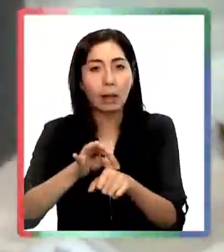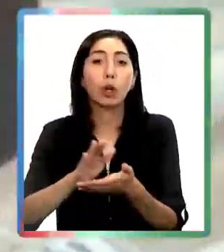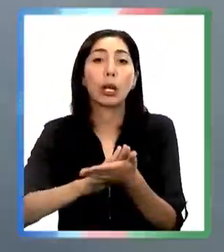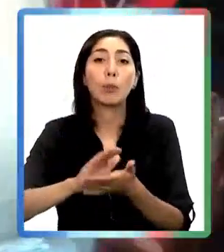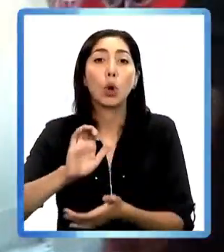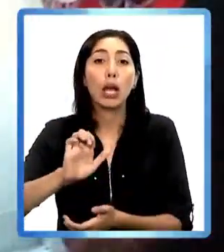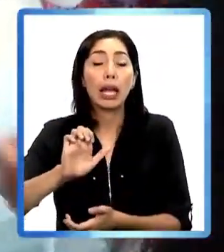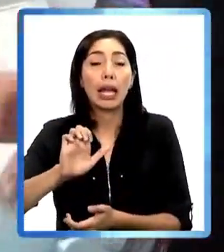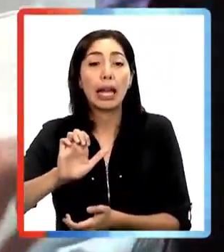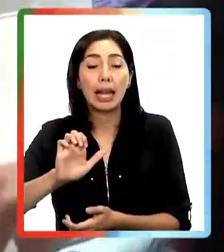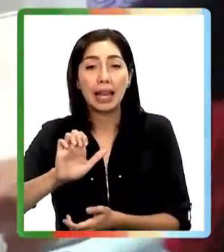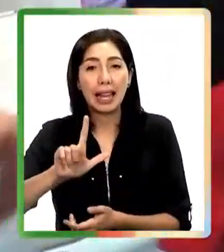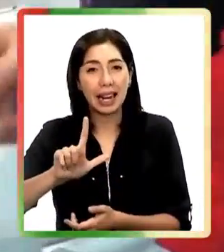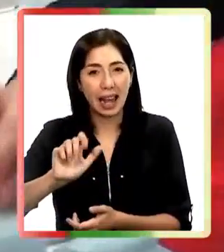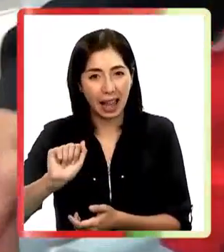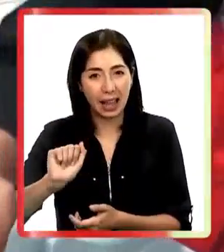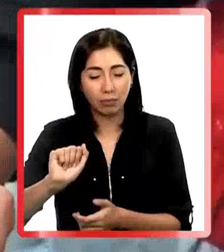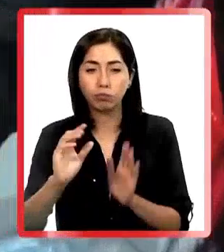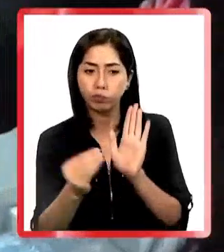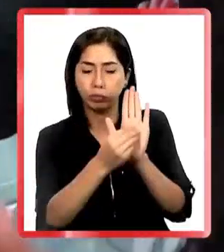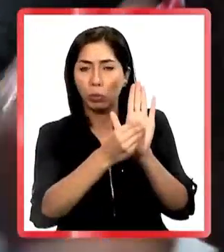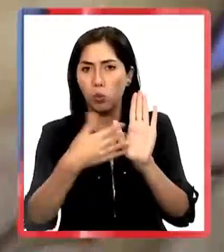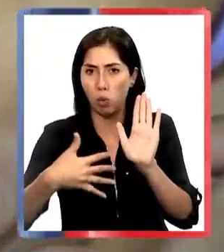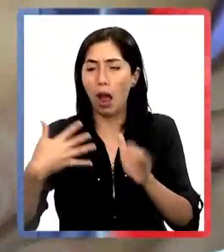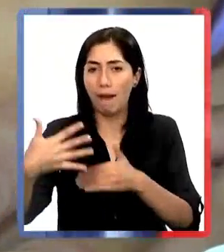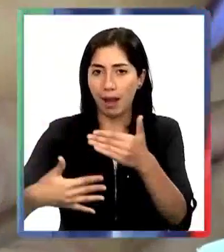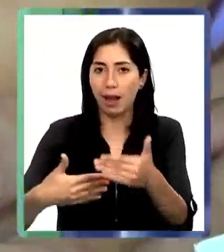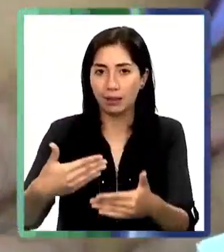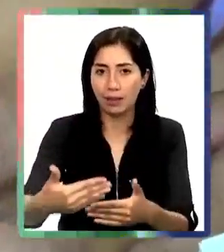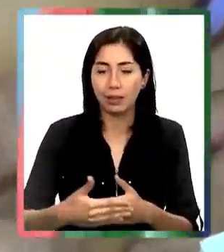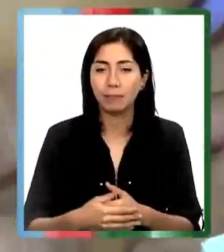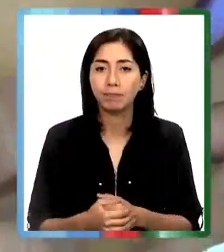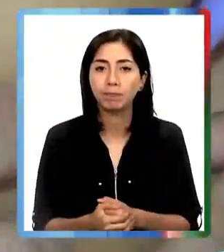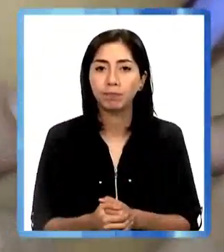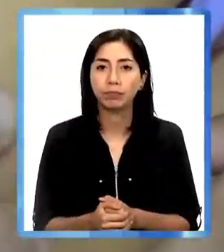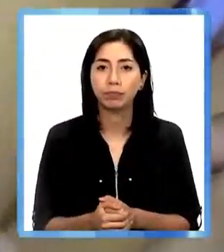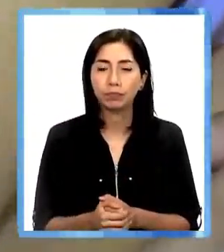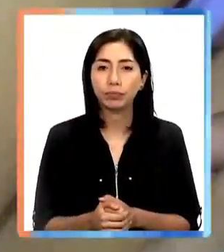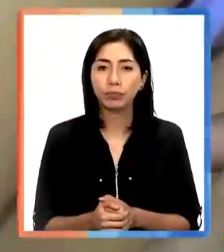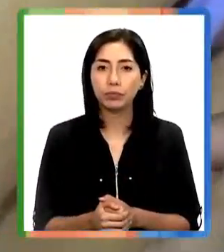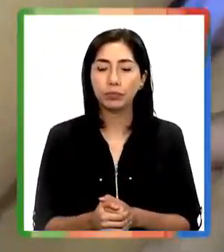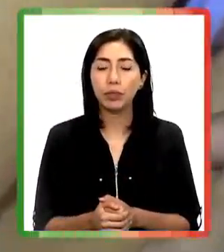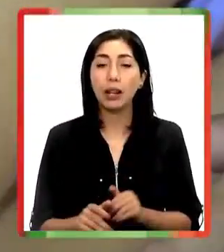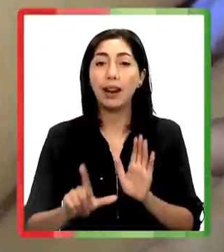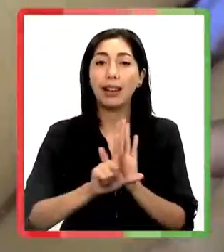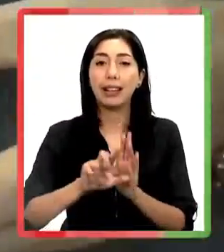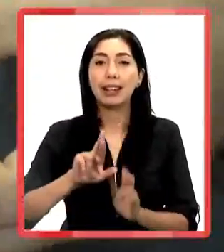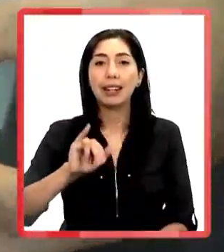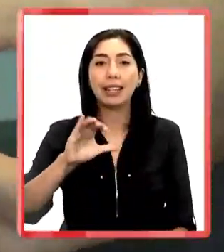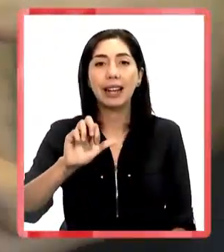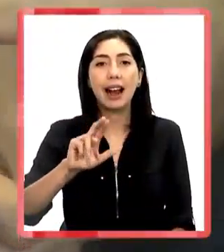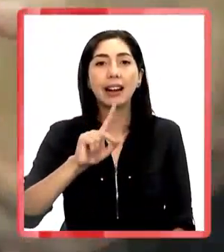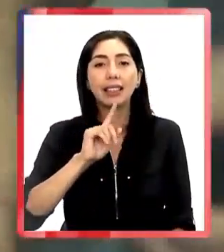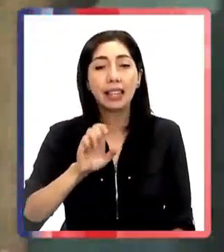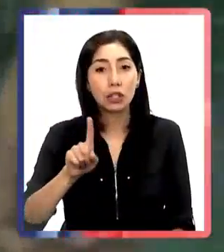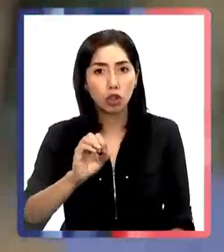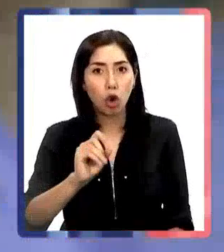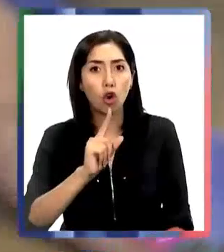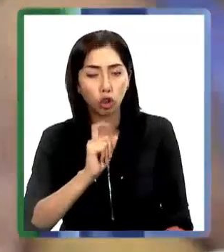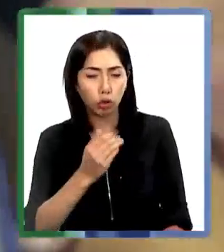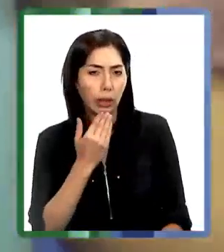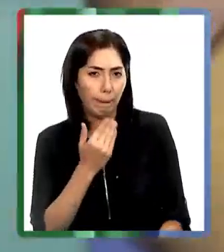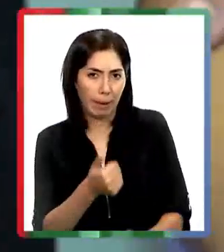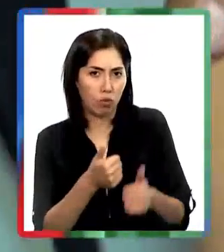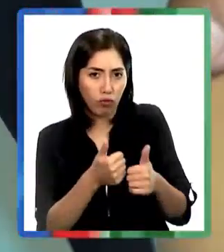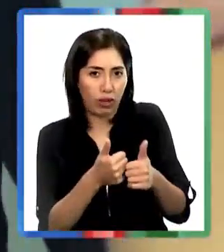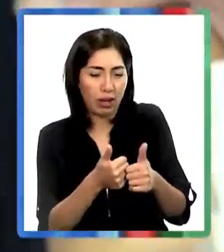esclerosis múltiple, por ejemplo. Sí, un tremendo avance. Un tremendo avance la ley Ricardo Soto en múltiples enfermedades de baja frecuencia también.